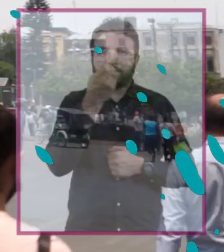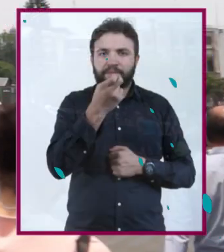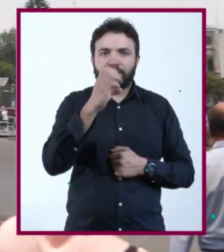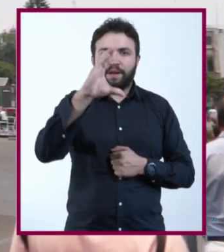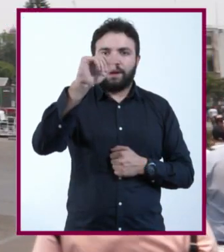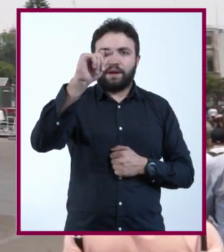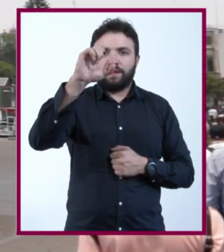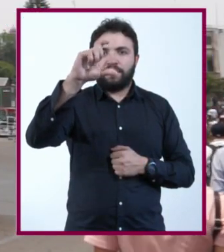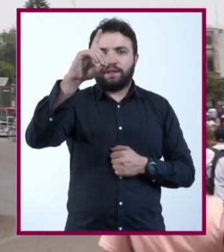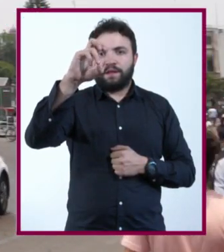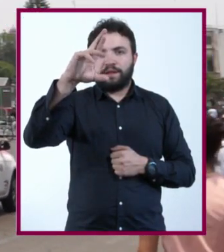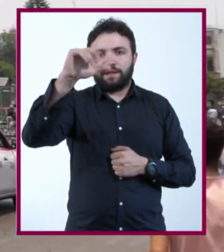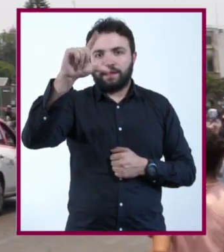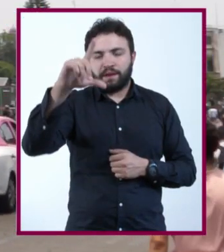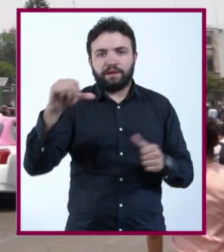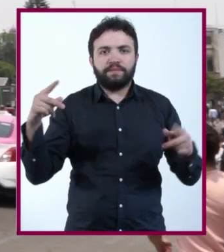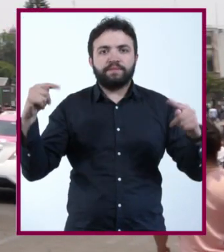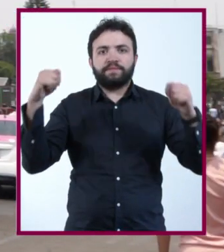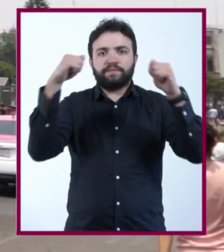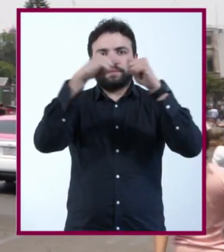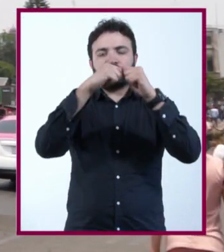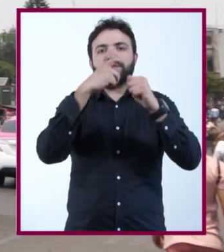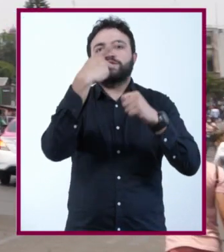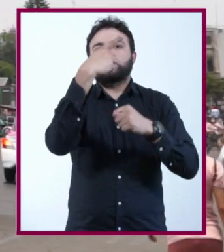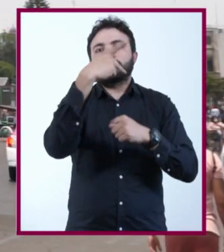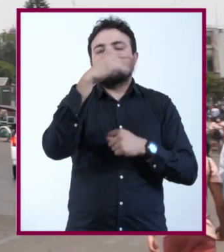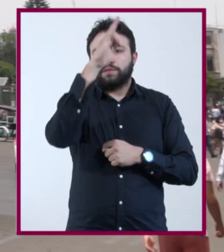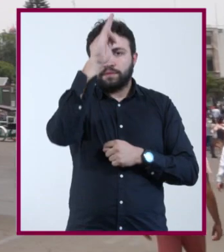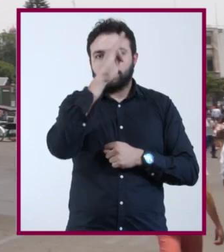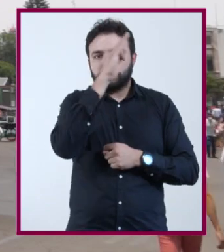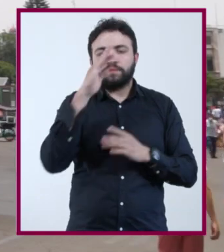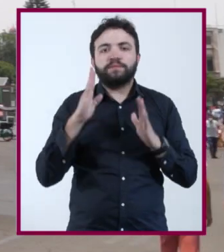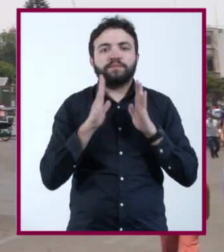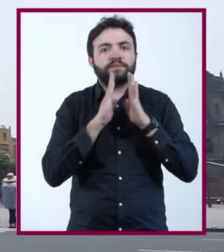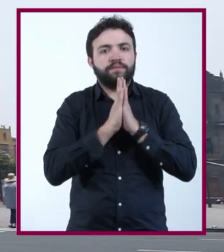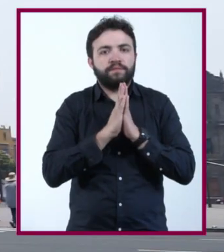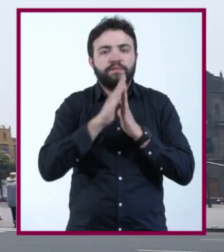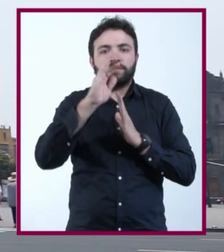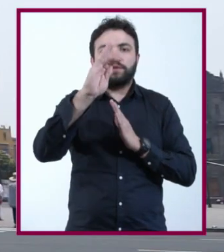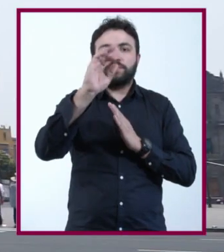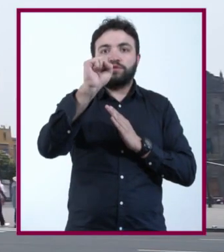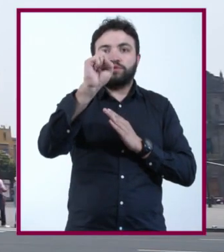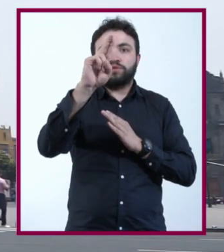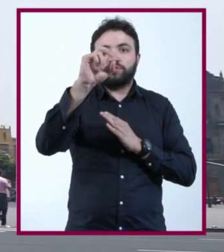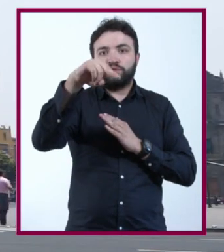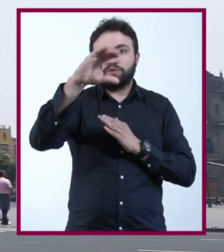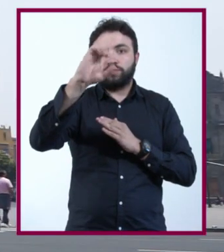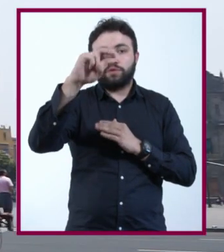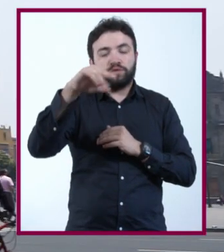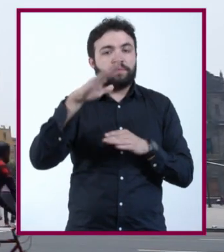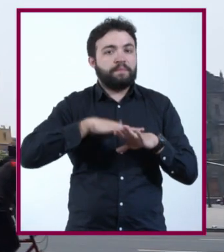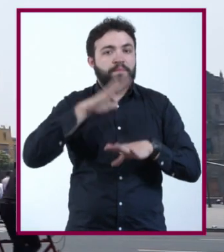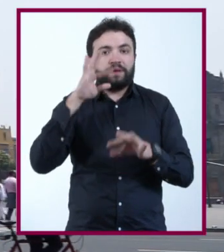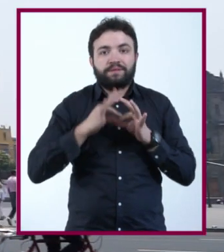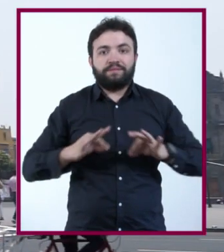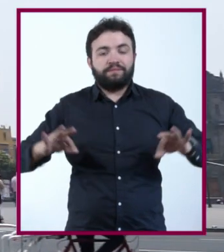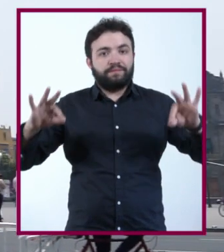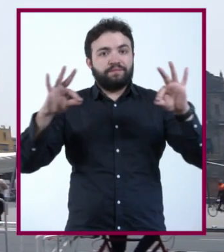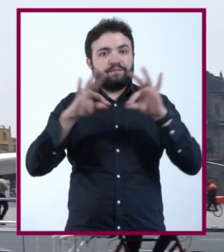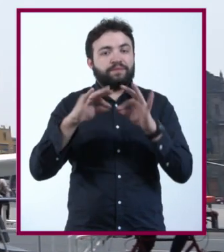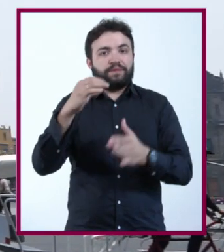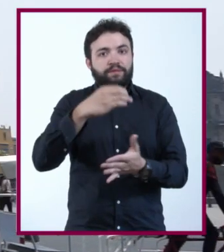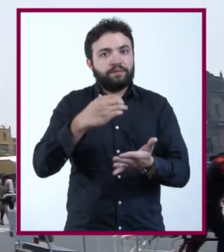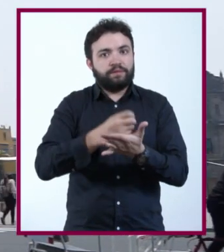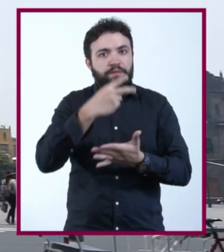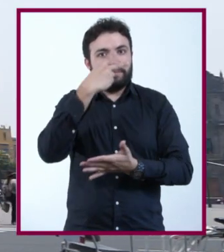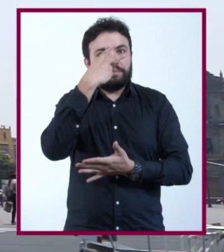La Catedral Metropolitana, dedicada a la Virgen de la Asunción, es sin duda el monumento más importante de